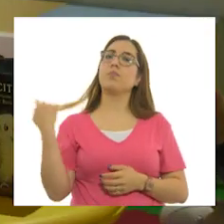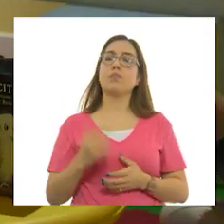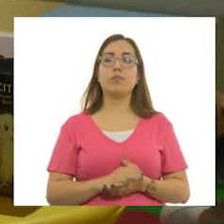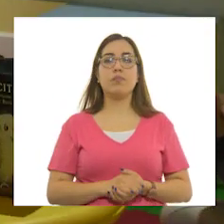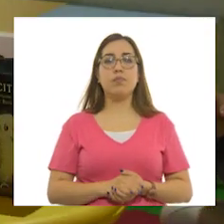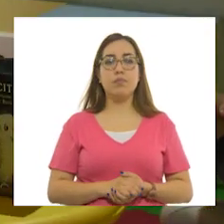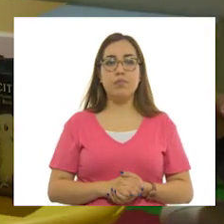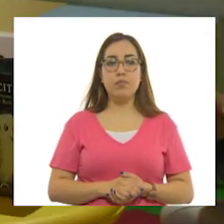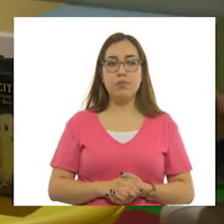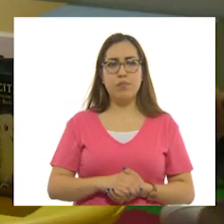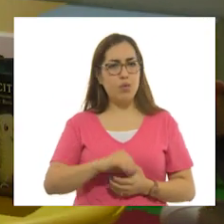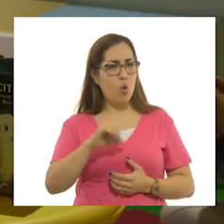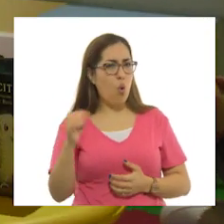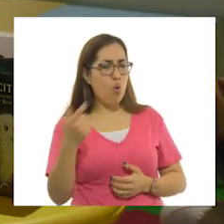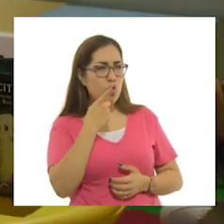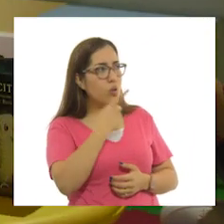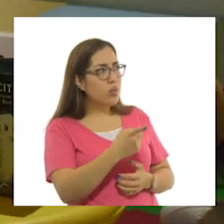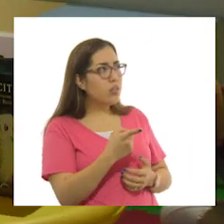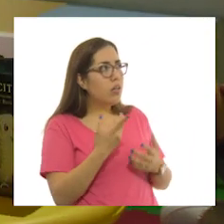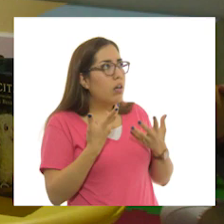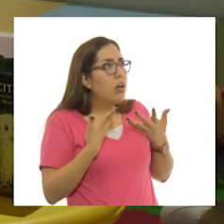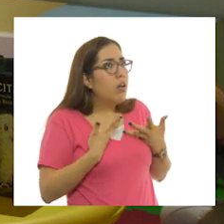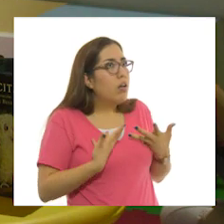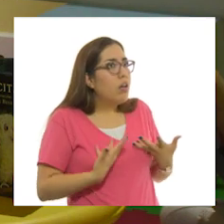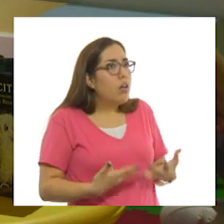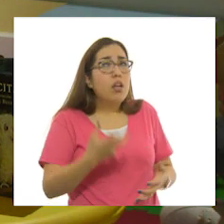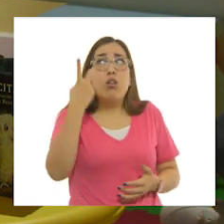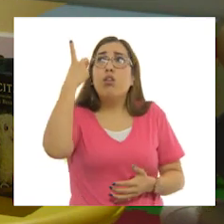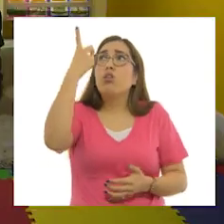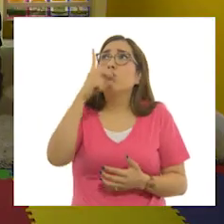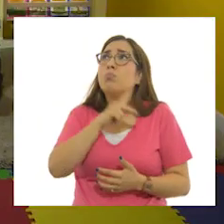exclamó persie ay dios mío